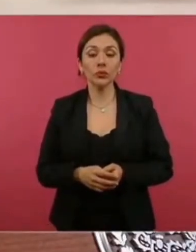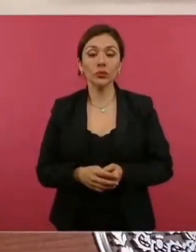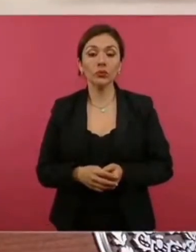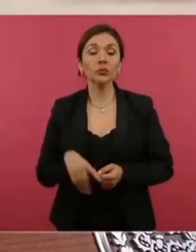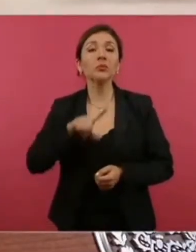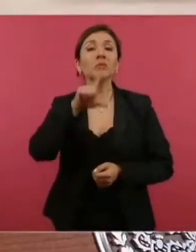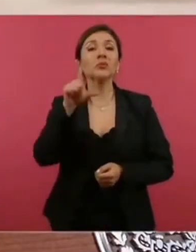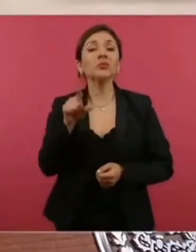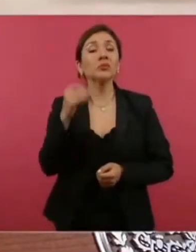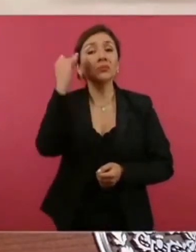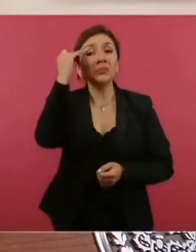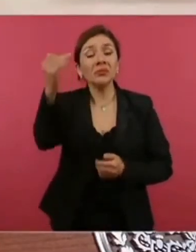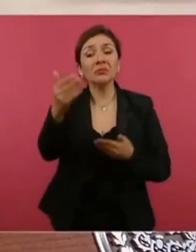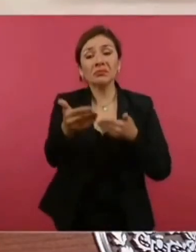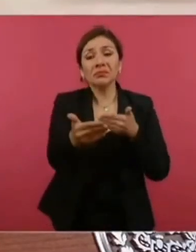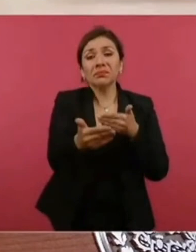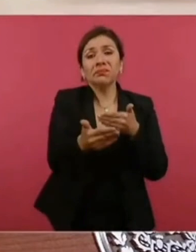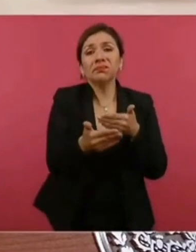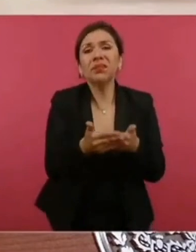ya era más difícil